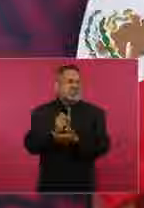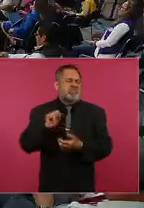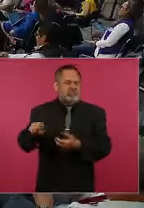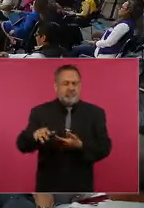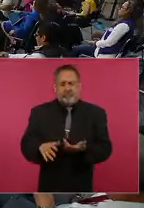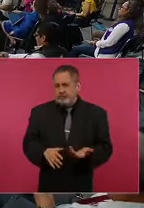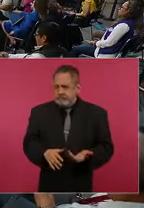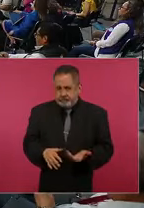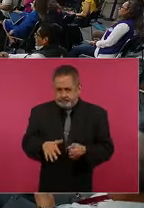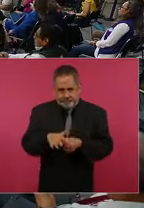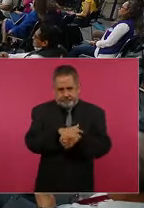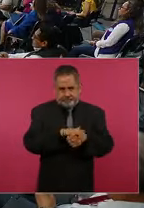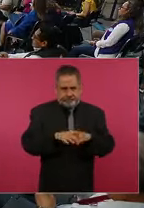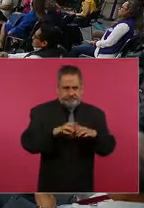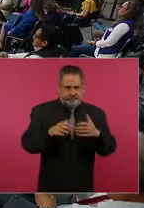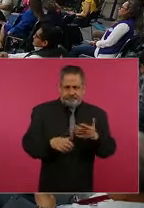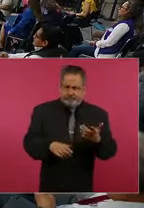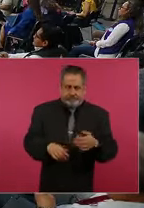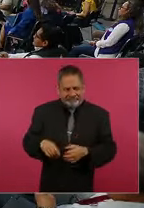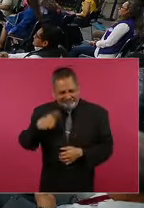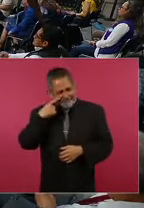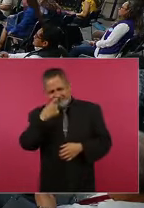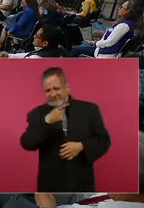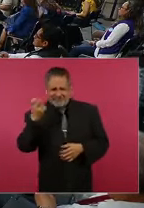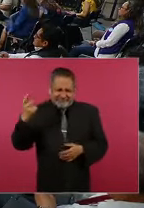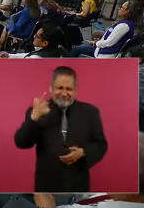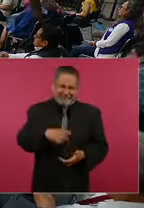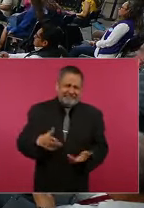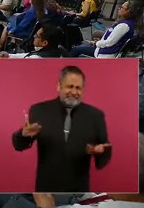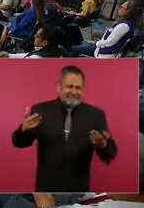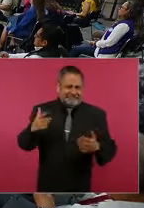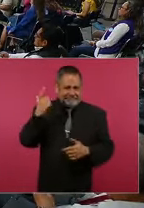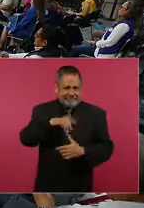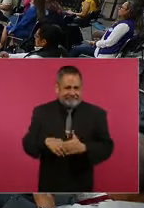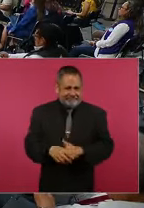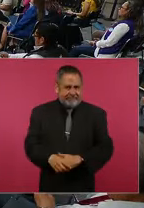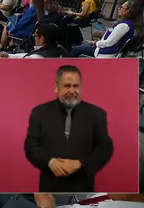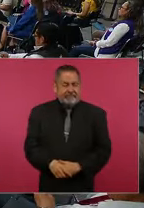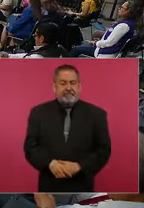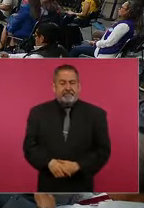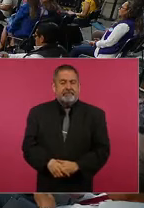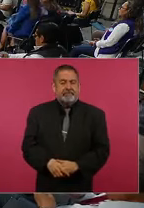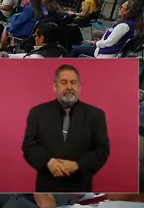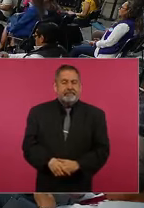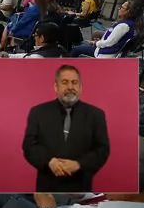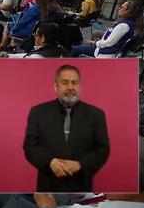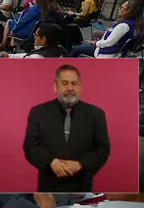locales. Sí. Miren eso. Sí, eso horrible, horrible.